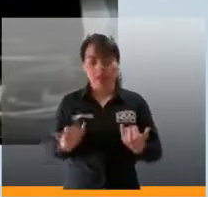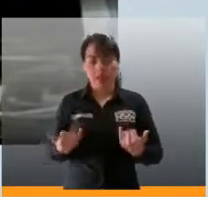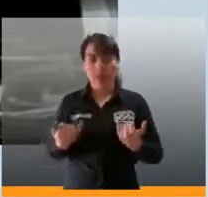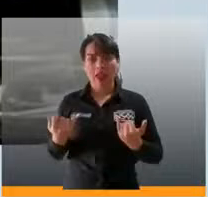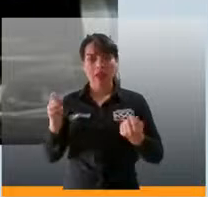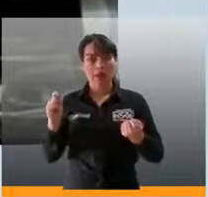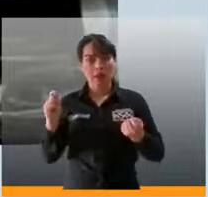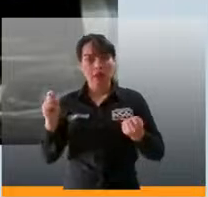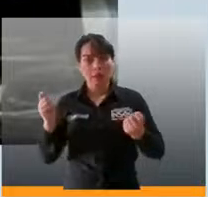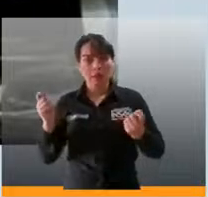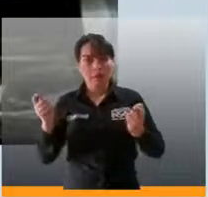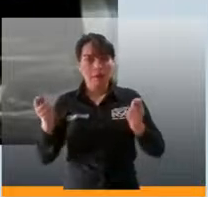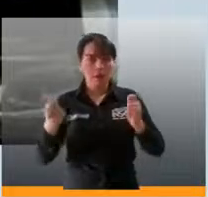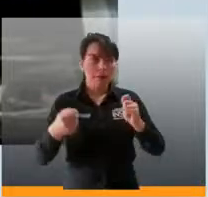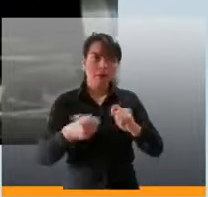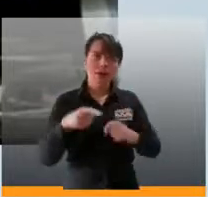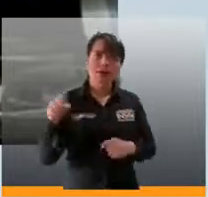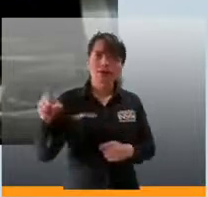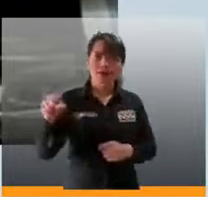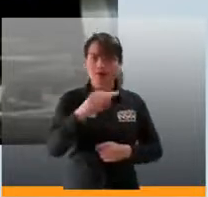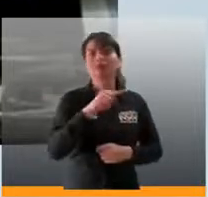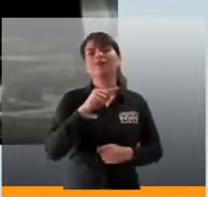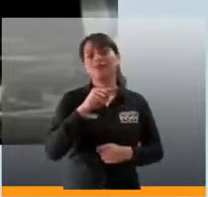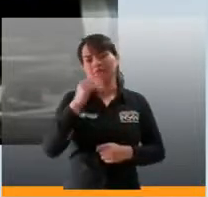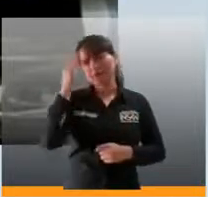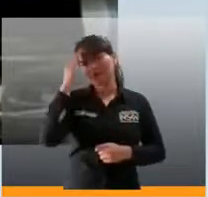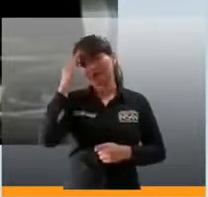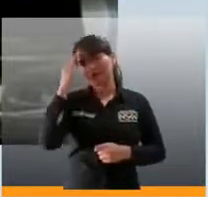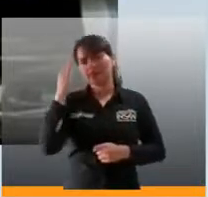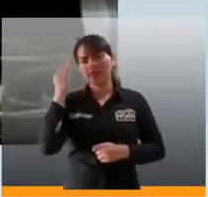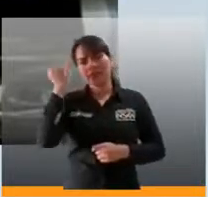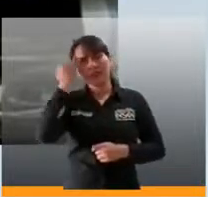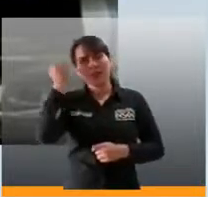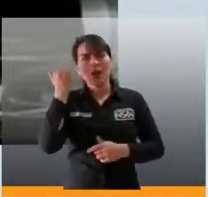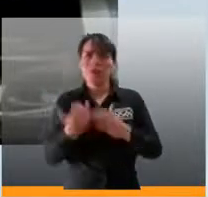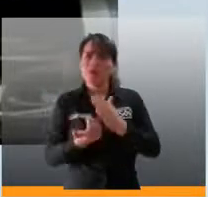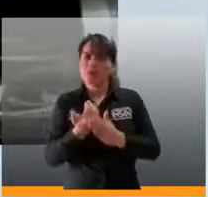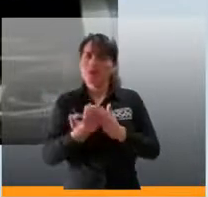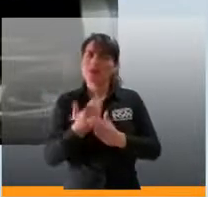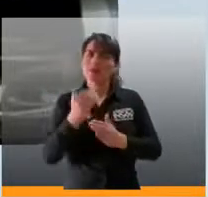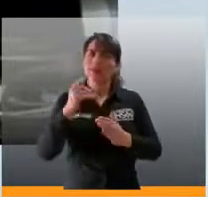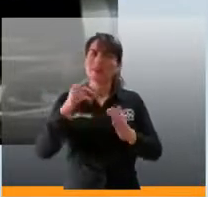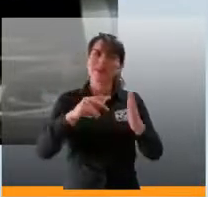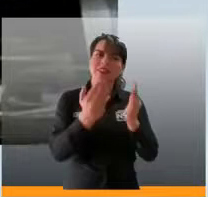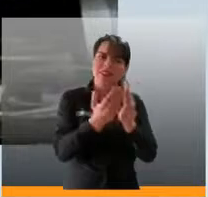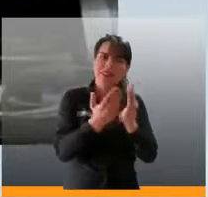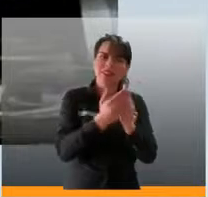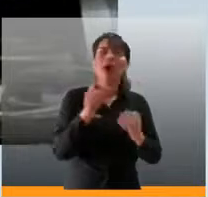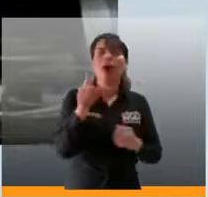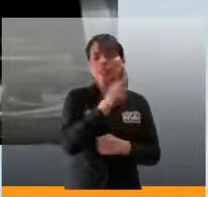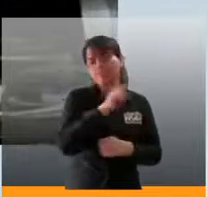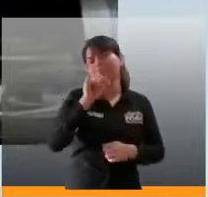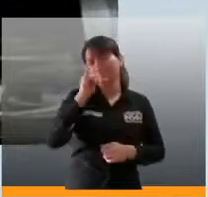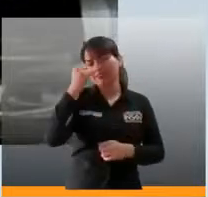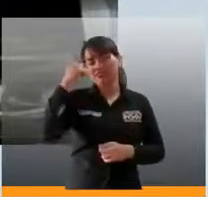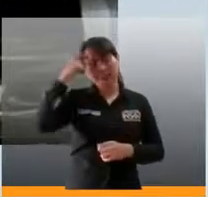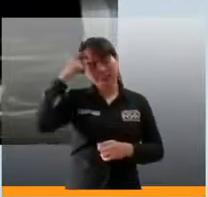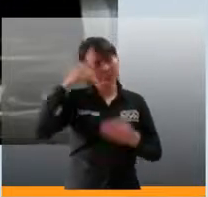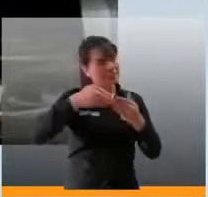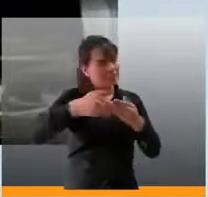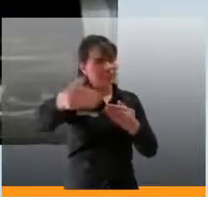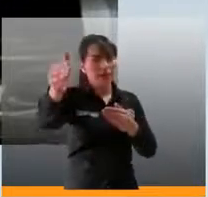transformación pedagógica, que es la de fondo. La innovación educativa es el gran reto que tenemos por delante. Es un uso mucho